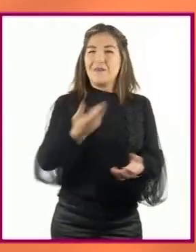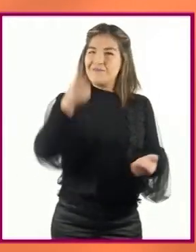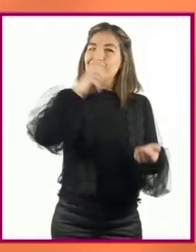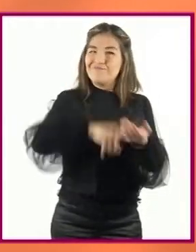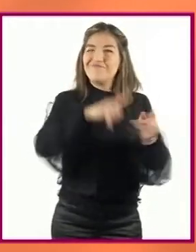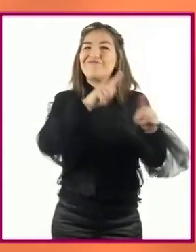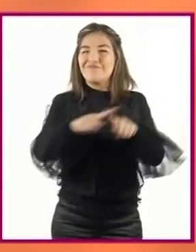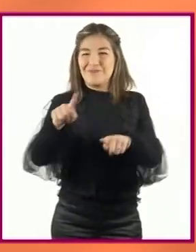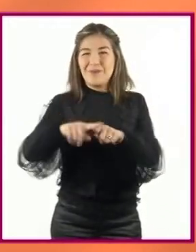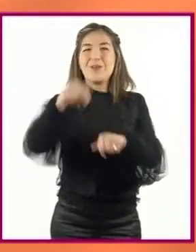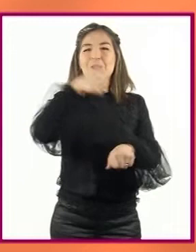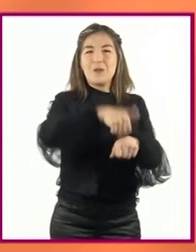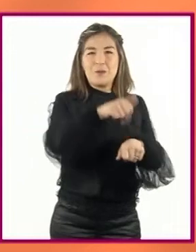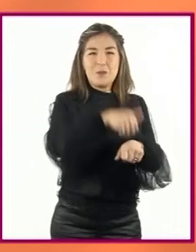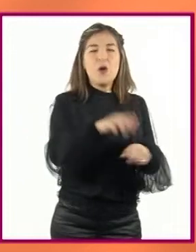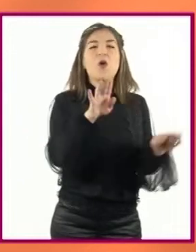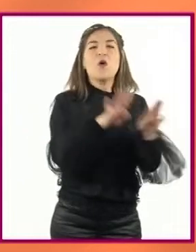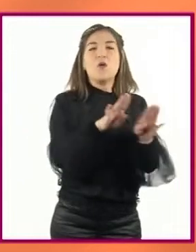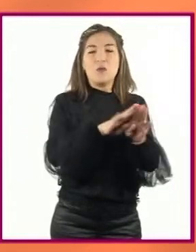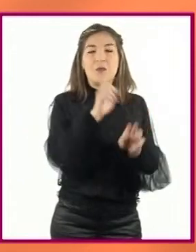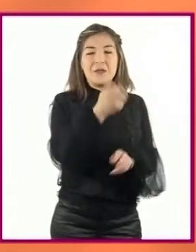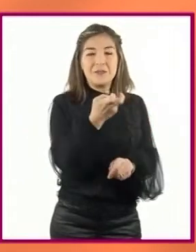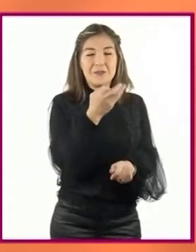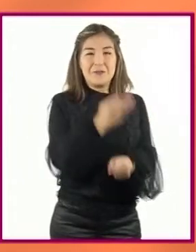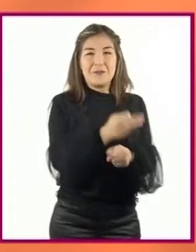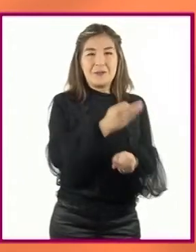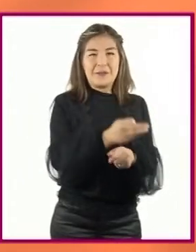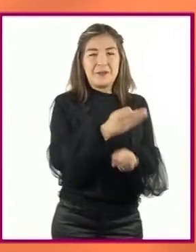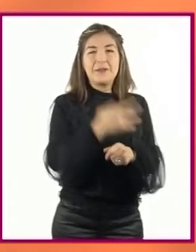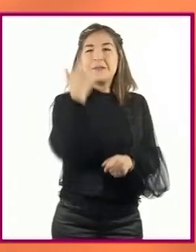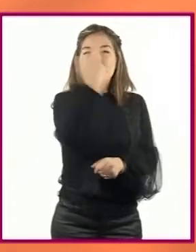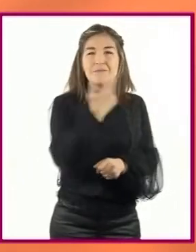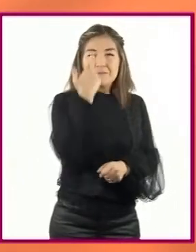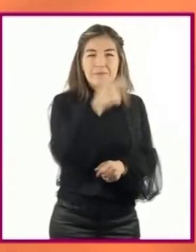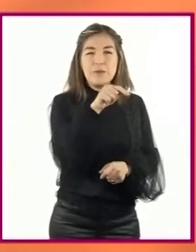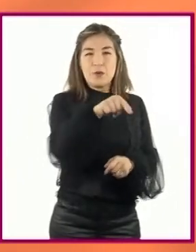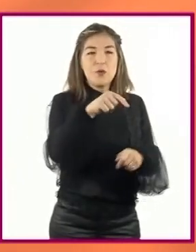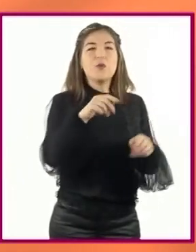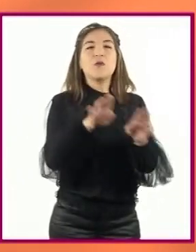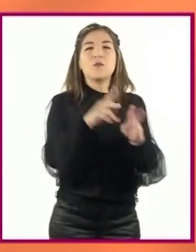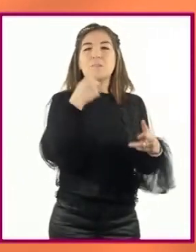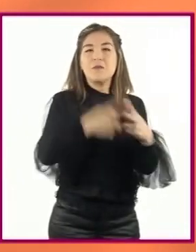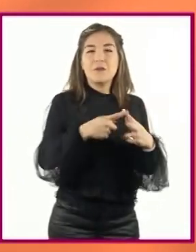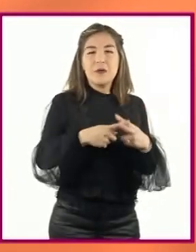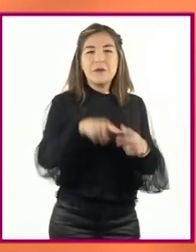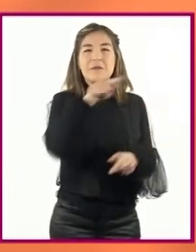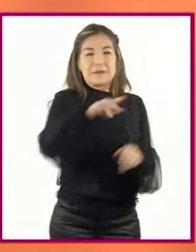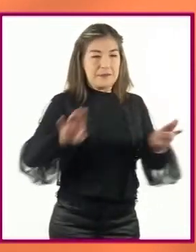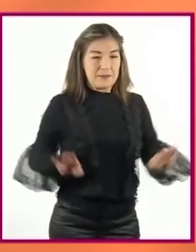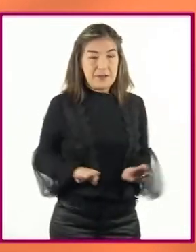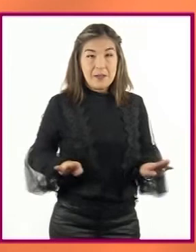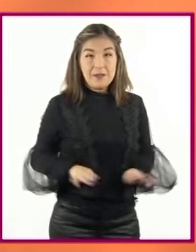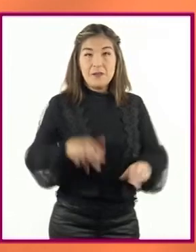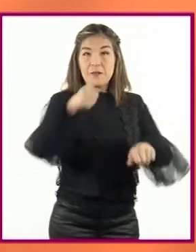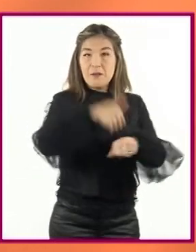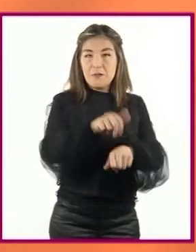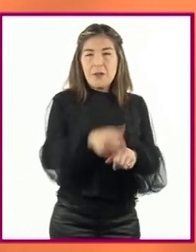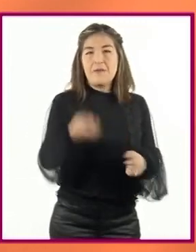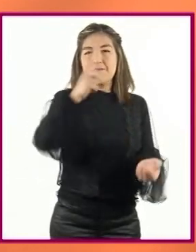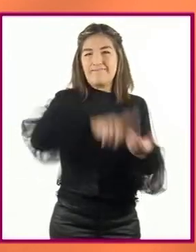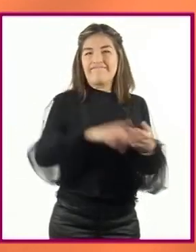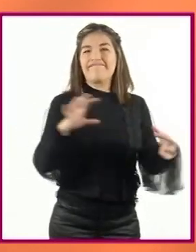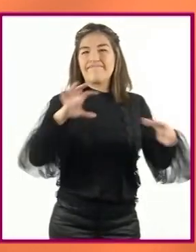de números. Una manera de enfrentar esta situación es analizar la operación y caracterizar los números que están